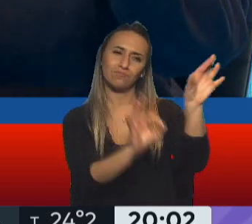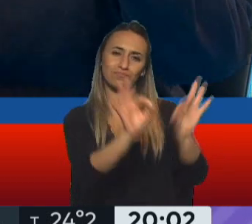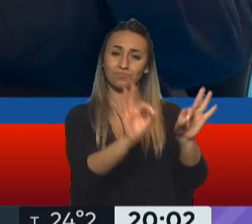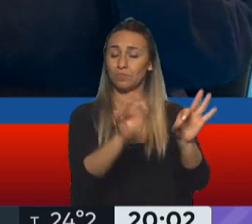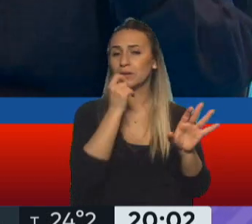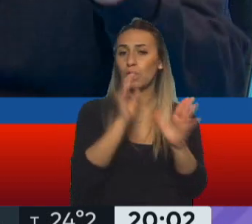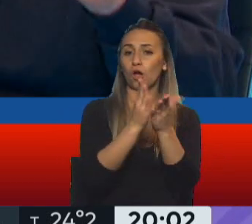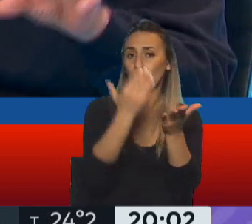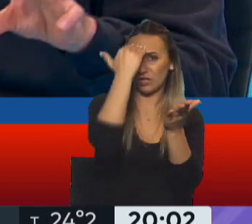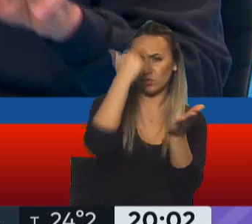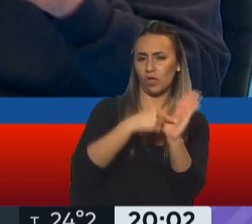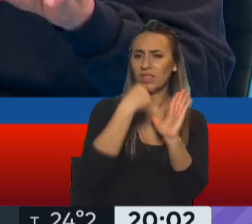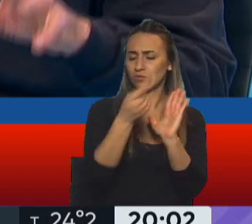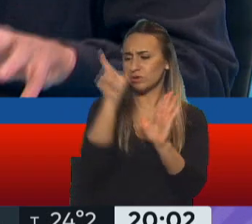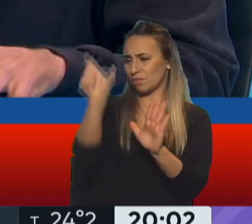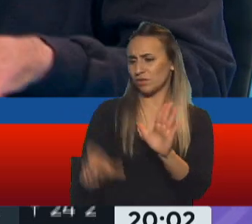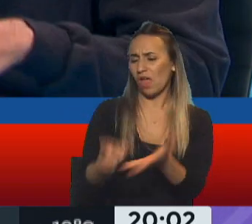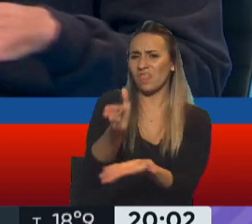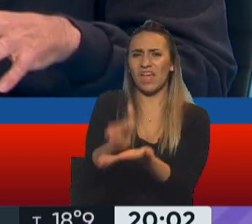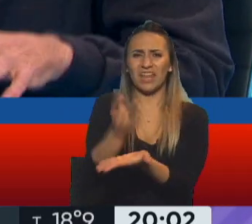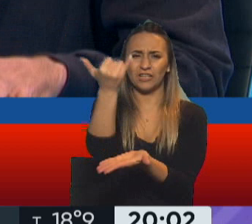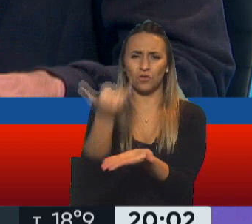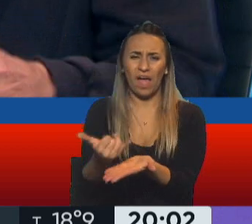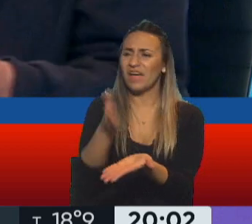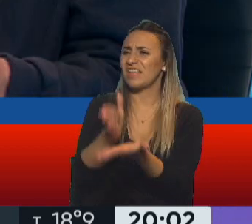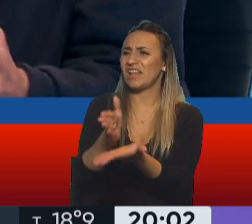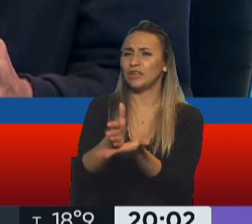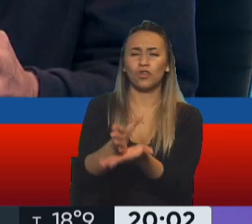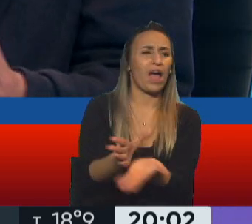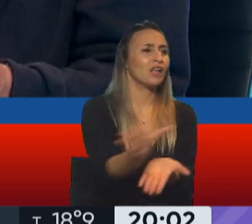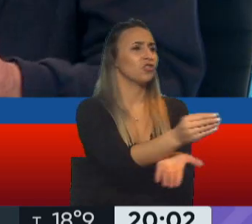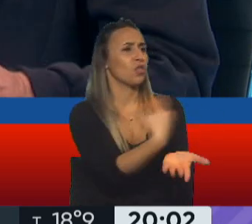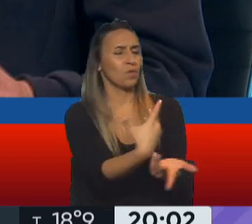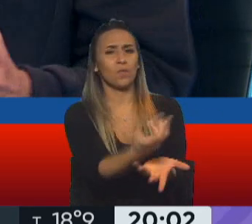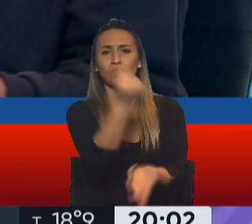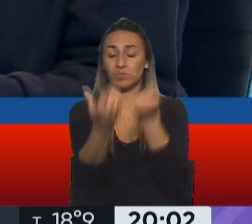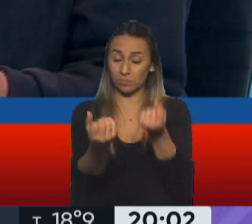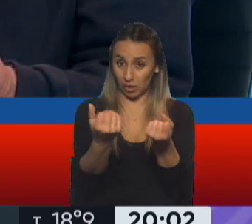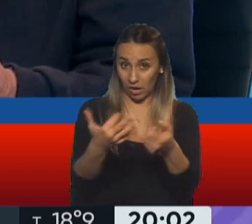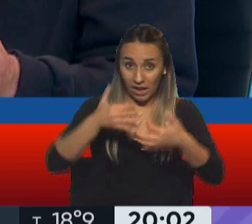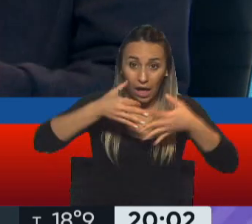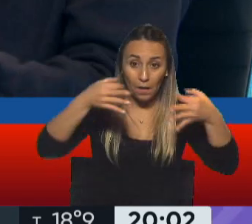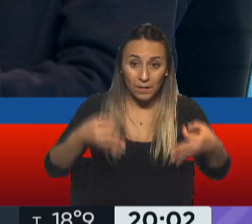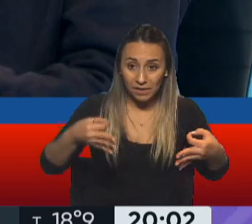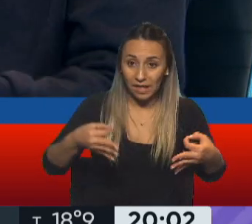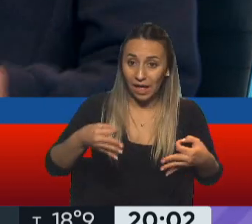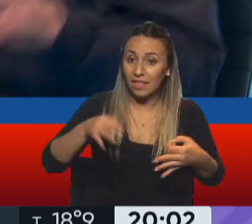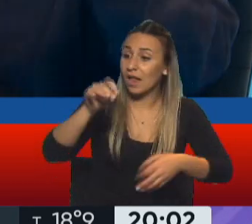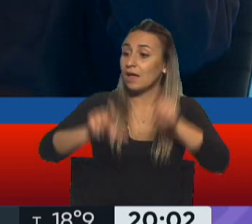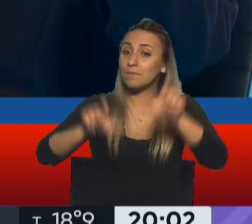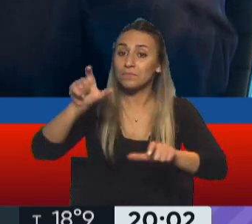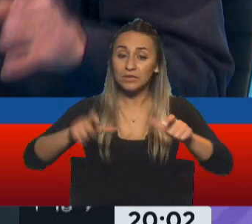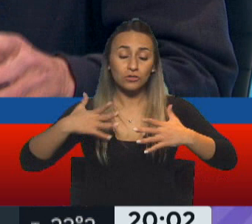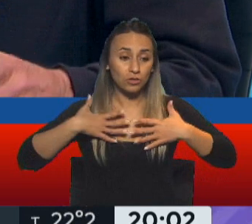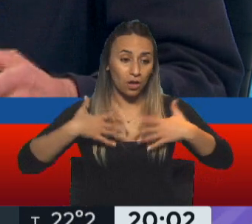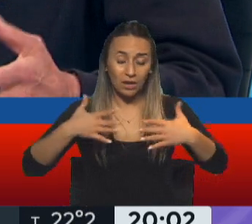ciudadano que está lleno de derechos, que es una maravilla, que tiene derecho a casi todo, pero el hombre de a pie, el hombre de carne y hueso, digamos, tiene muchas limitaciones con respecto